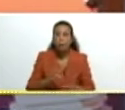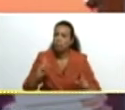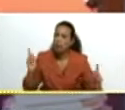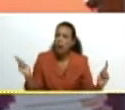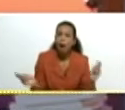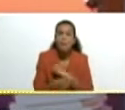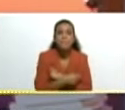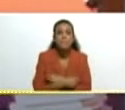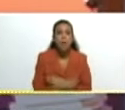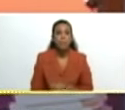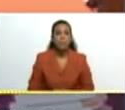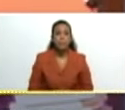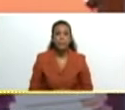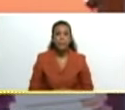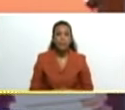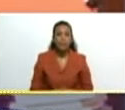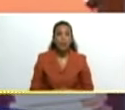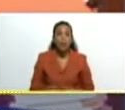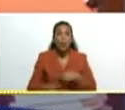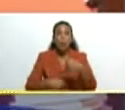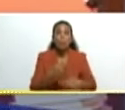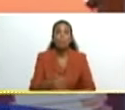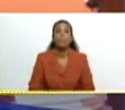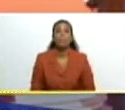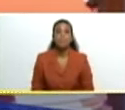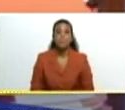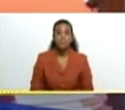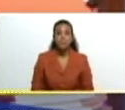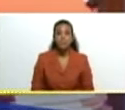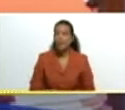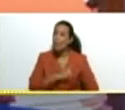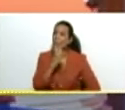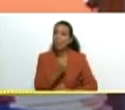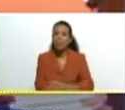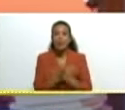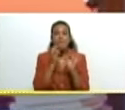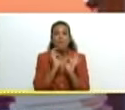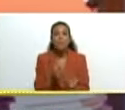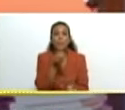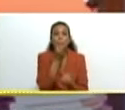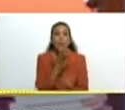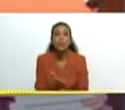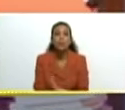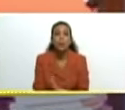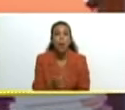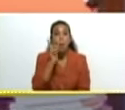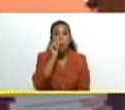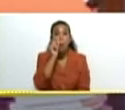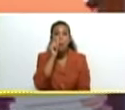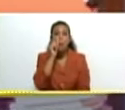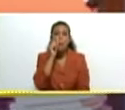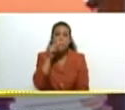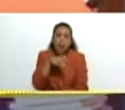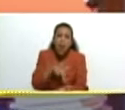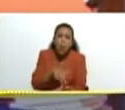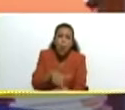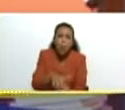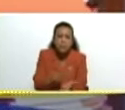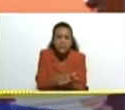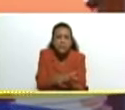es, antes de Cristo y después de Cristo. ¡Qué poder tan grande! El hombre que iba descalzo